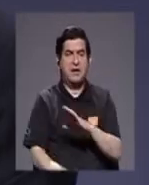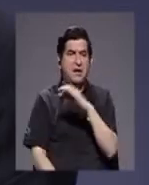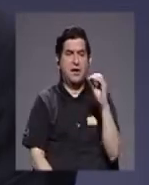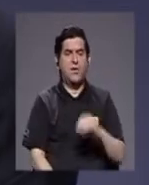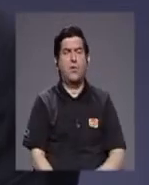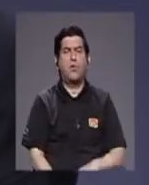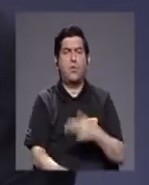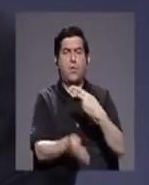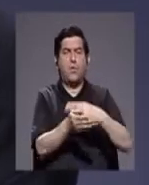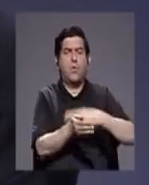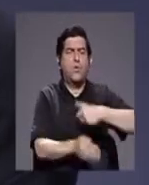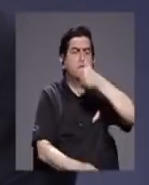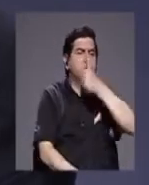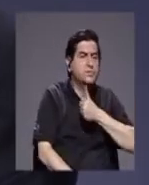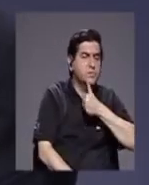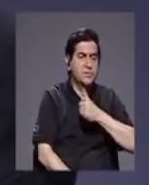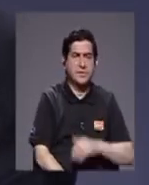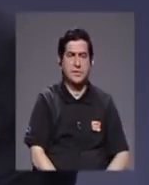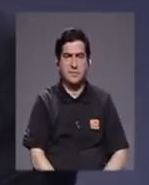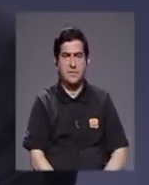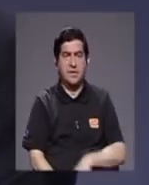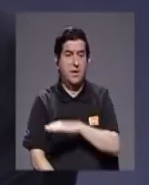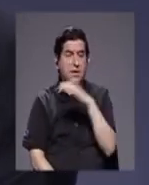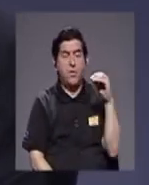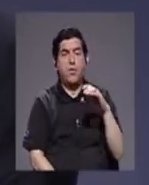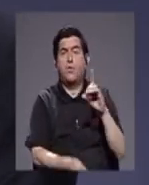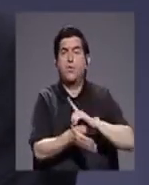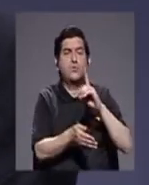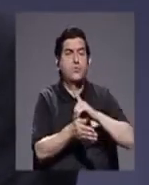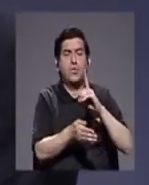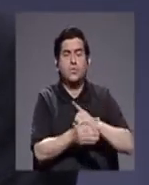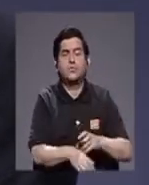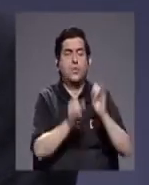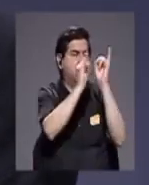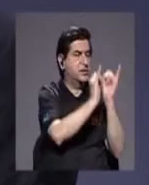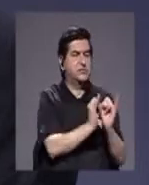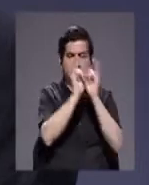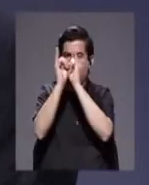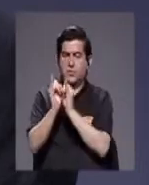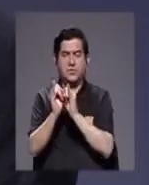hospitales privados, o los sistemas privados, o inclusive los médicos a nivel individual.